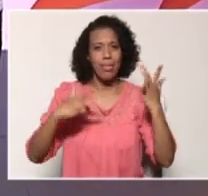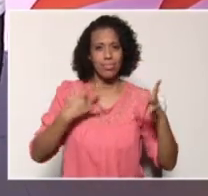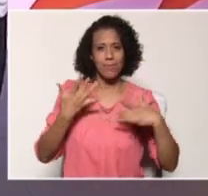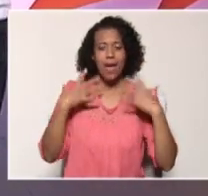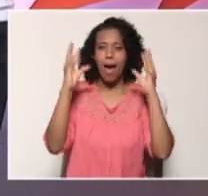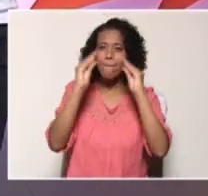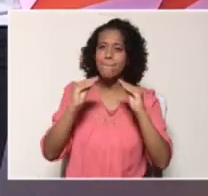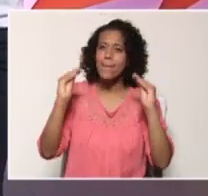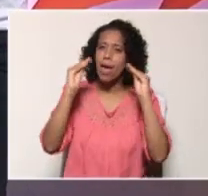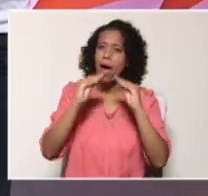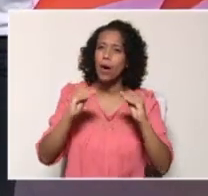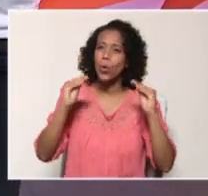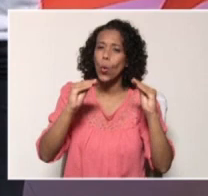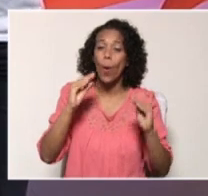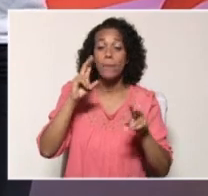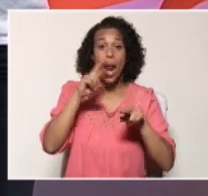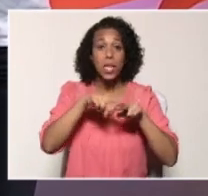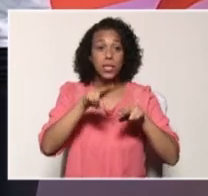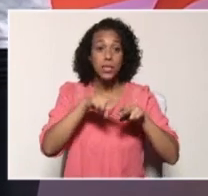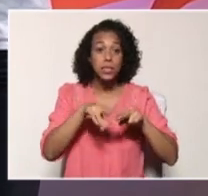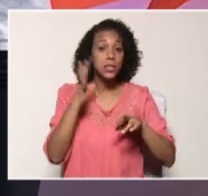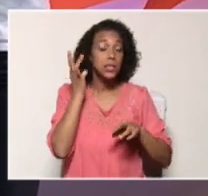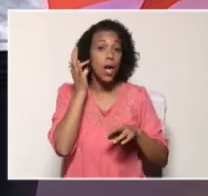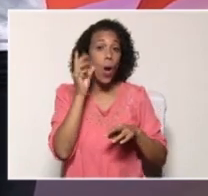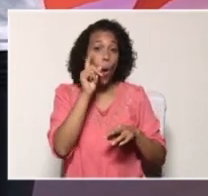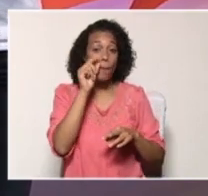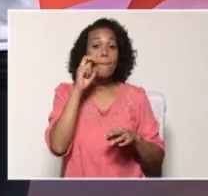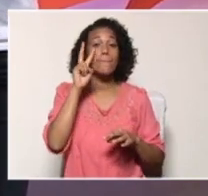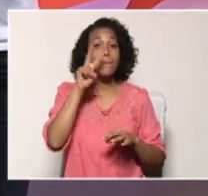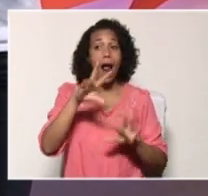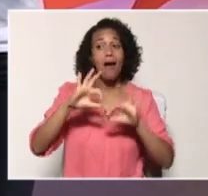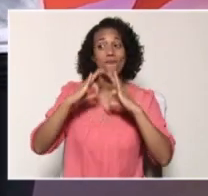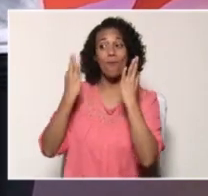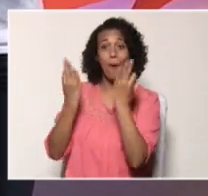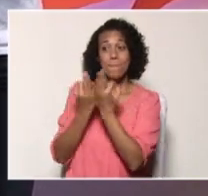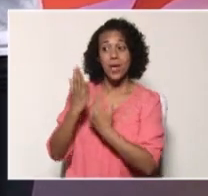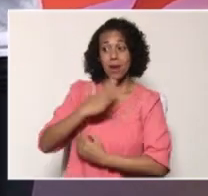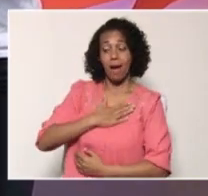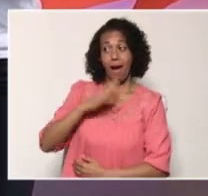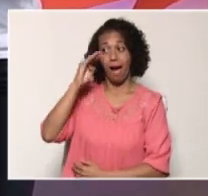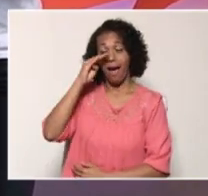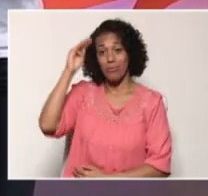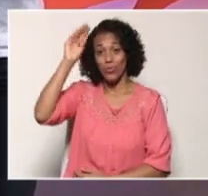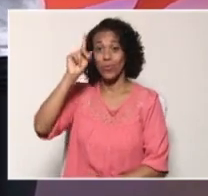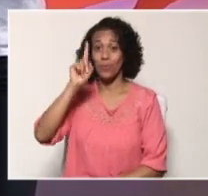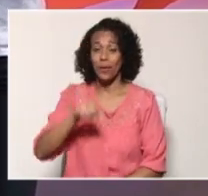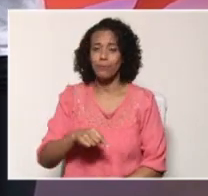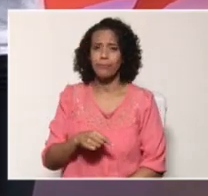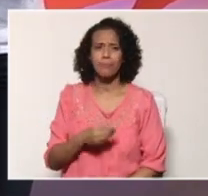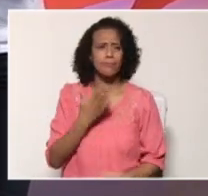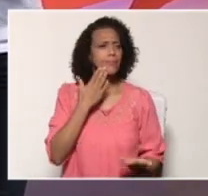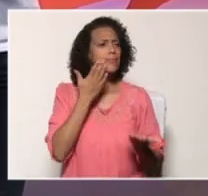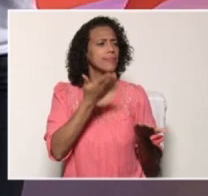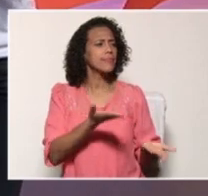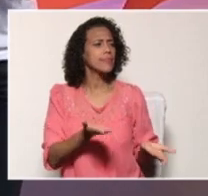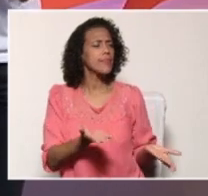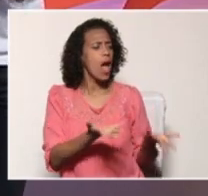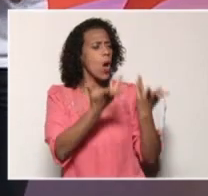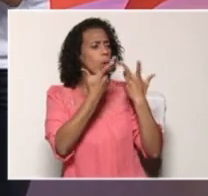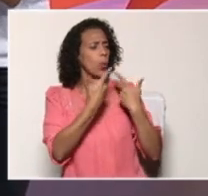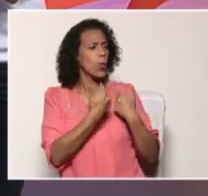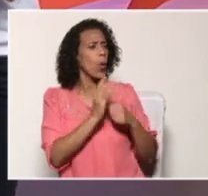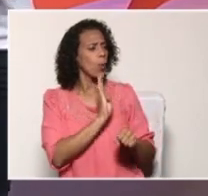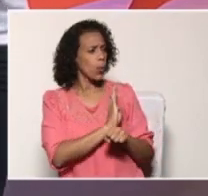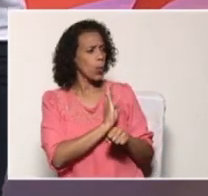actividades pedagógicas tanto para nuestros niños y niñas como para nosotros también. Inés, ¿me